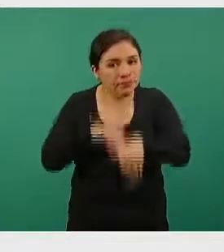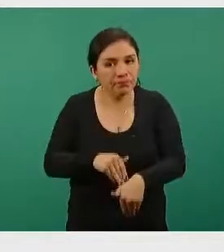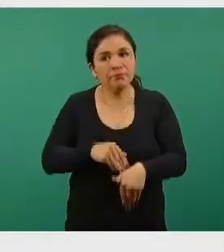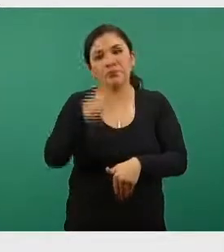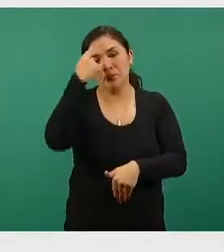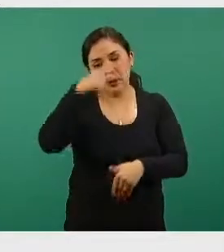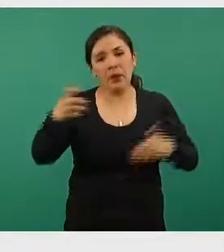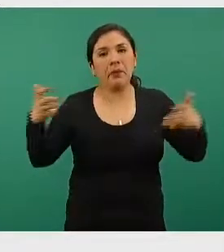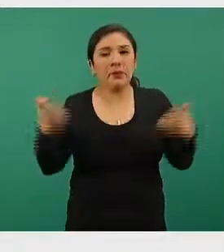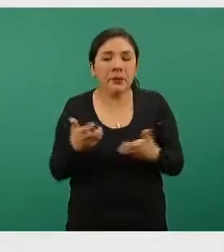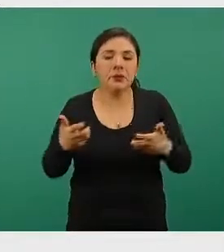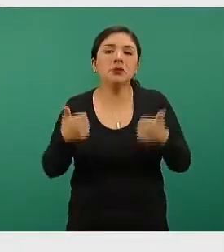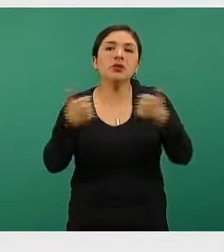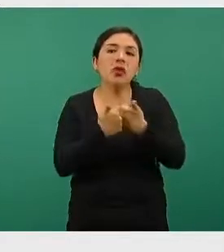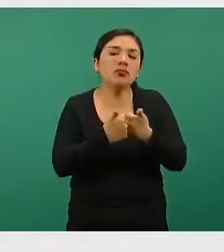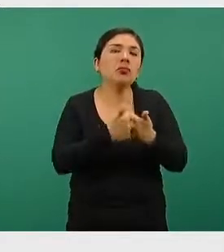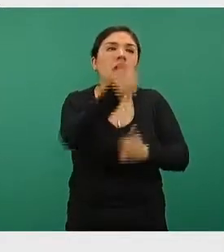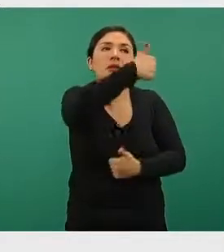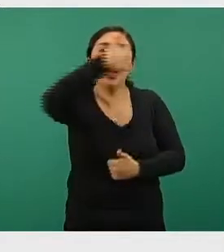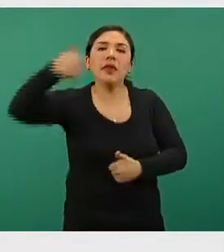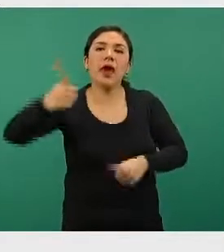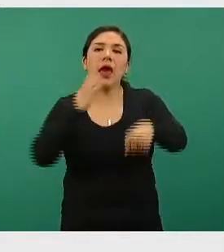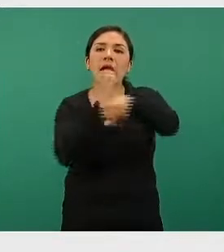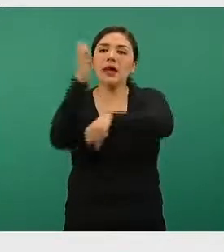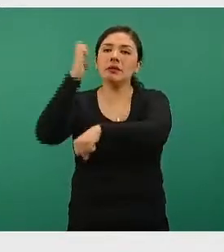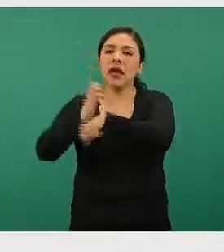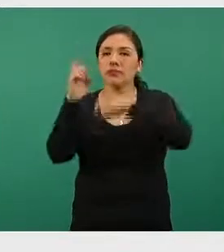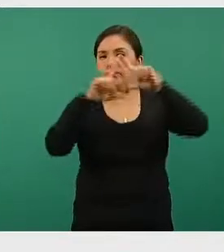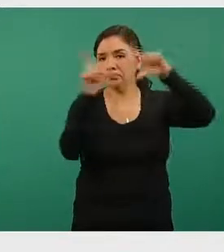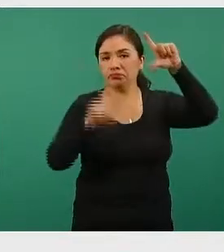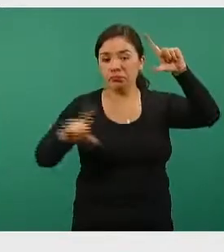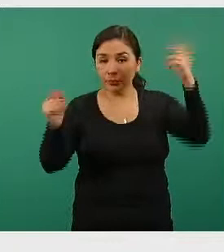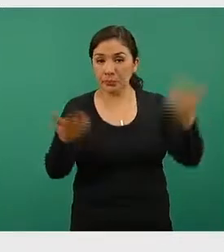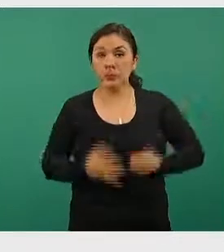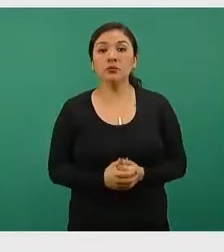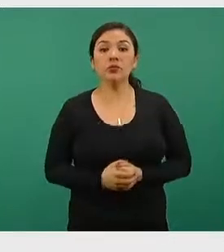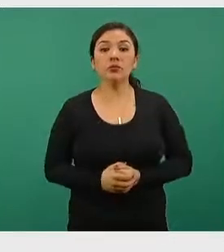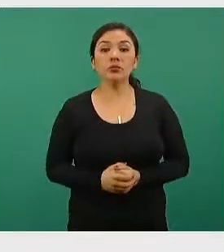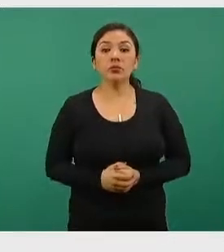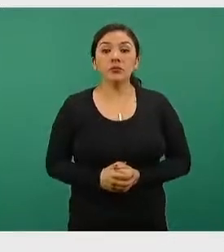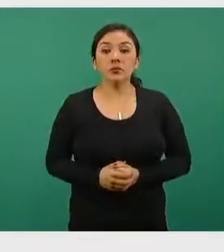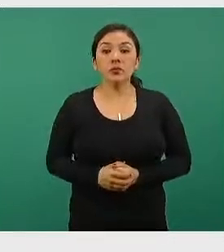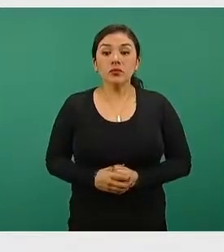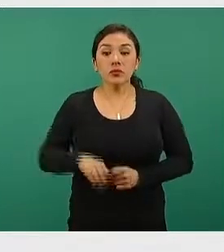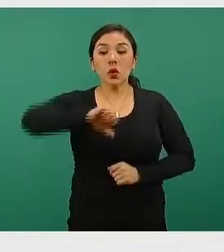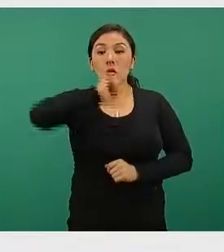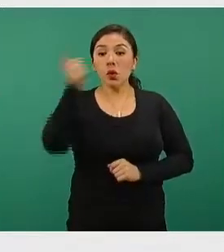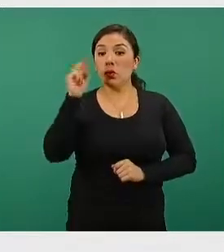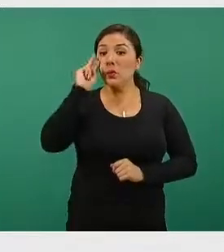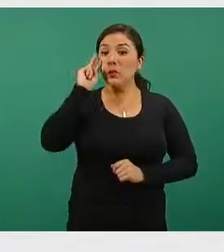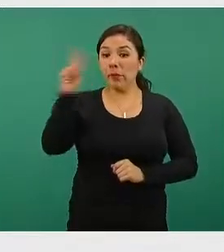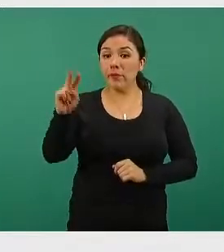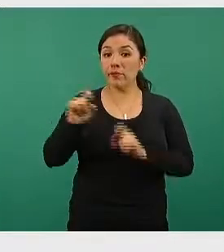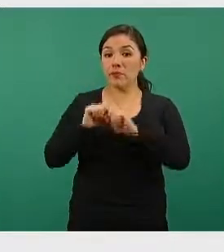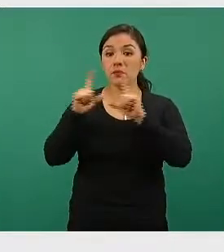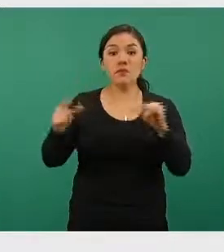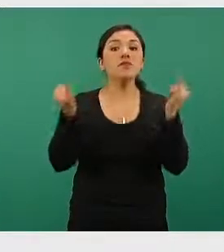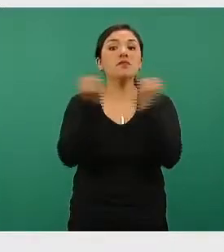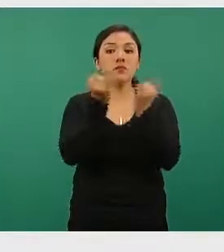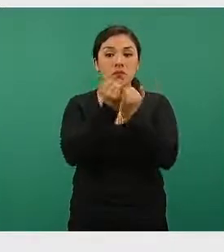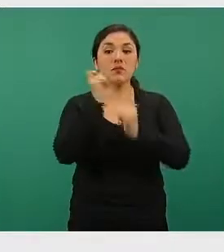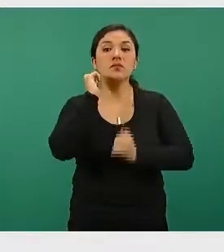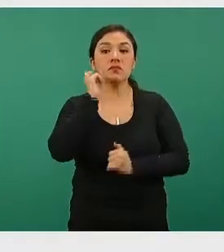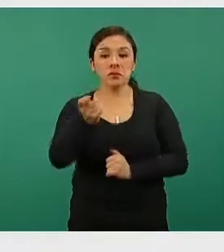están emitiendo en cada una de las 32 entidades federativas. Otro indicador que también continúa en una